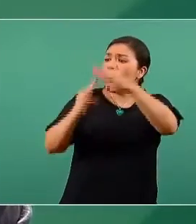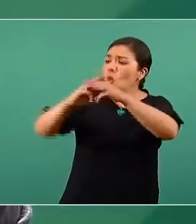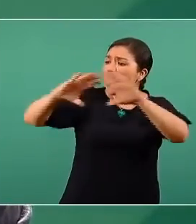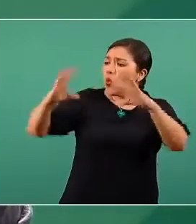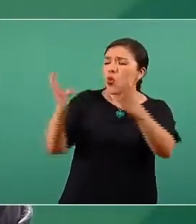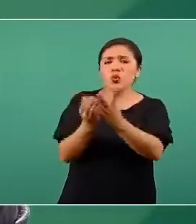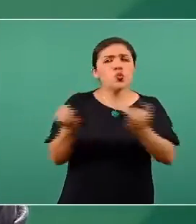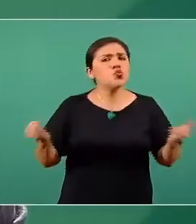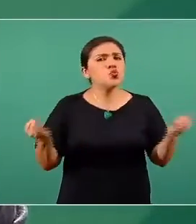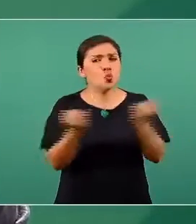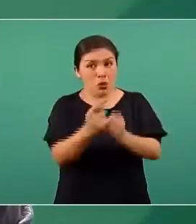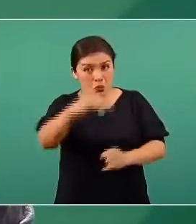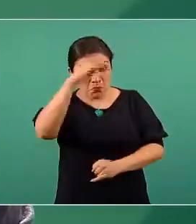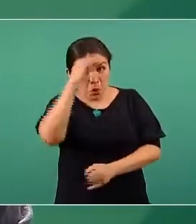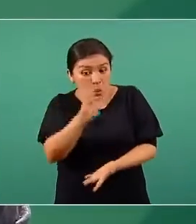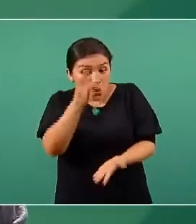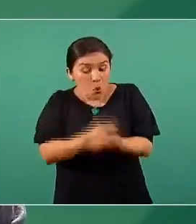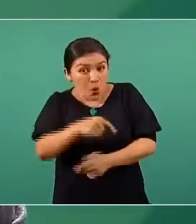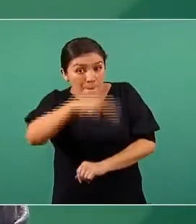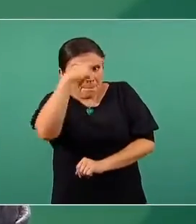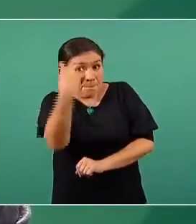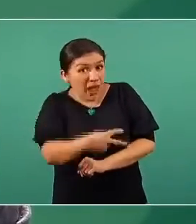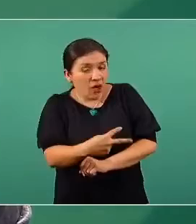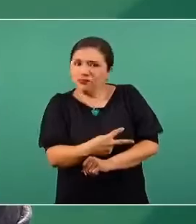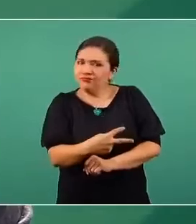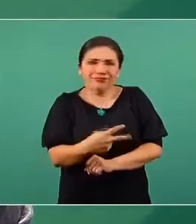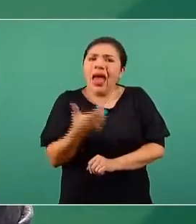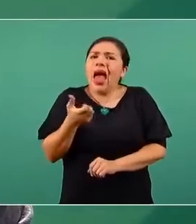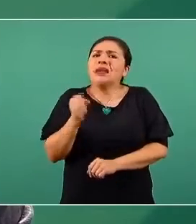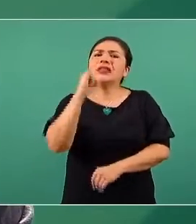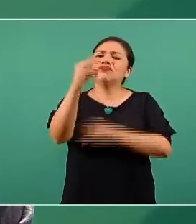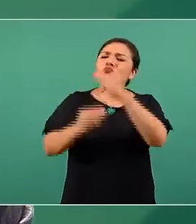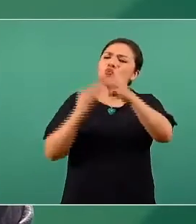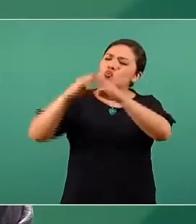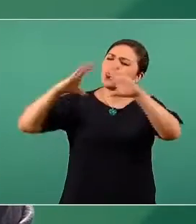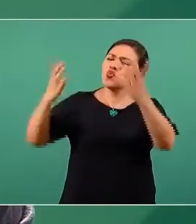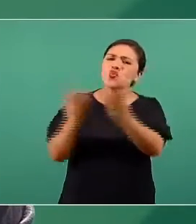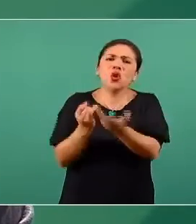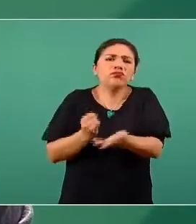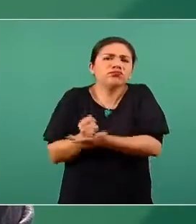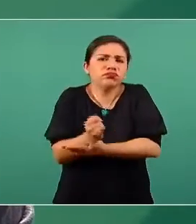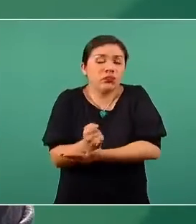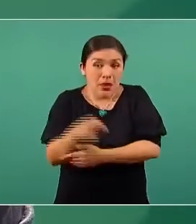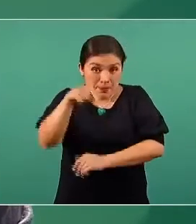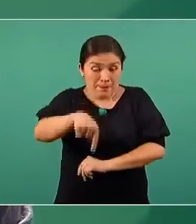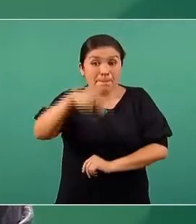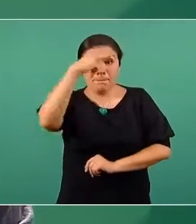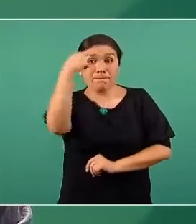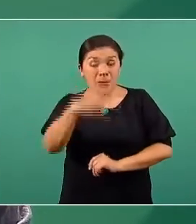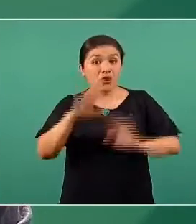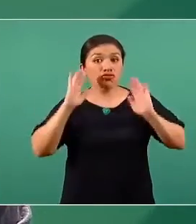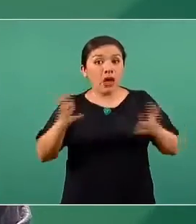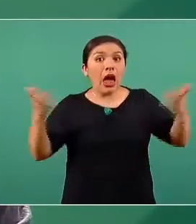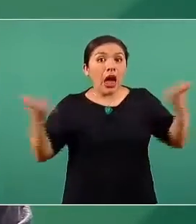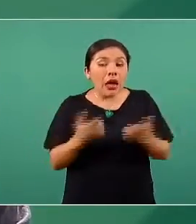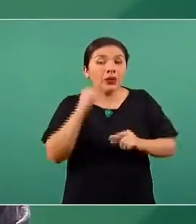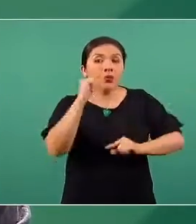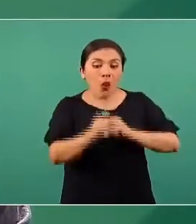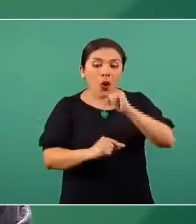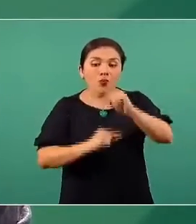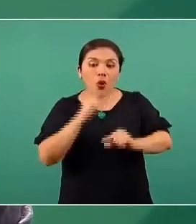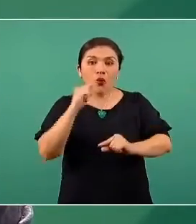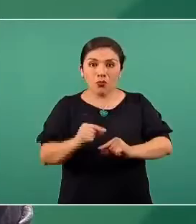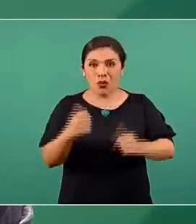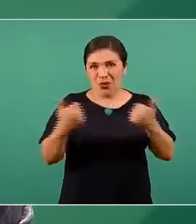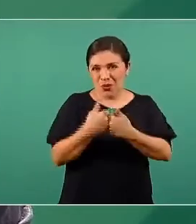todo el mundo, no es una situación exclusiva de México, son estándares de dictaminación. Por cierto que en México hemos ido logrando, no solo